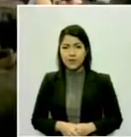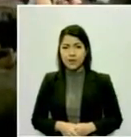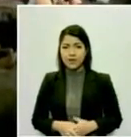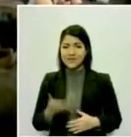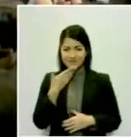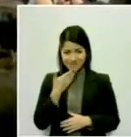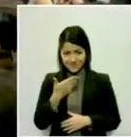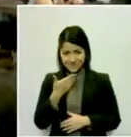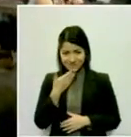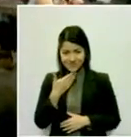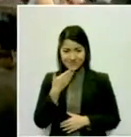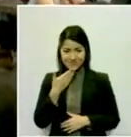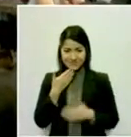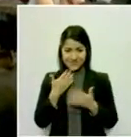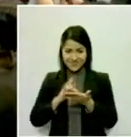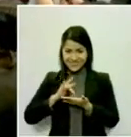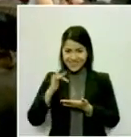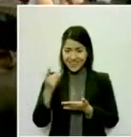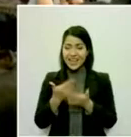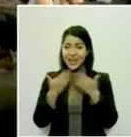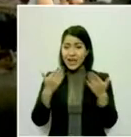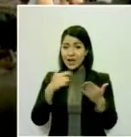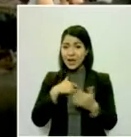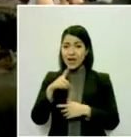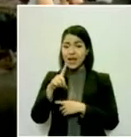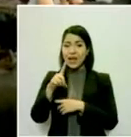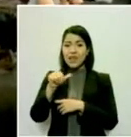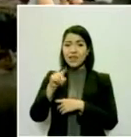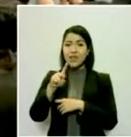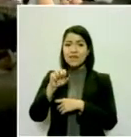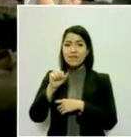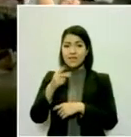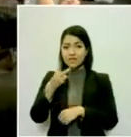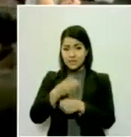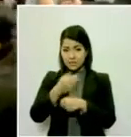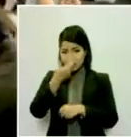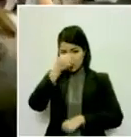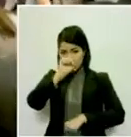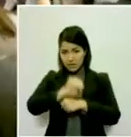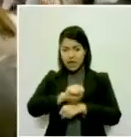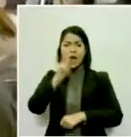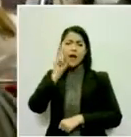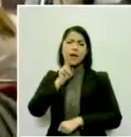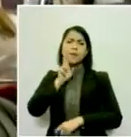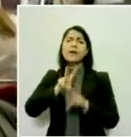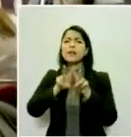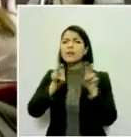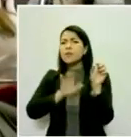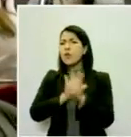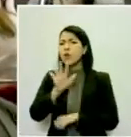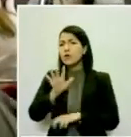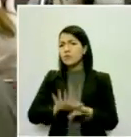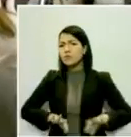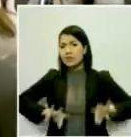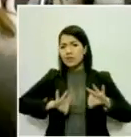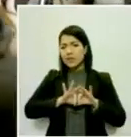Bueno, muy bien, gracias, Carlos. Bueno, ahora vamos a pasar con David Alfaro, subsecretario, para ver este tema que es muy importante de